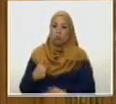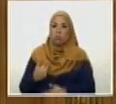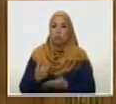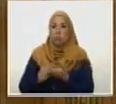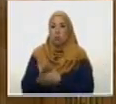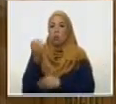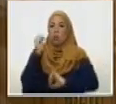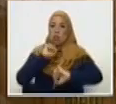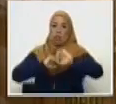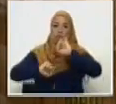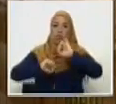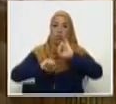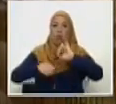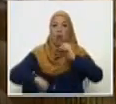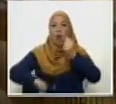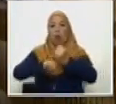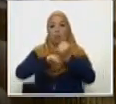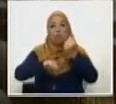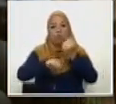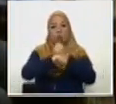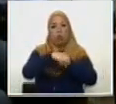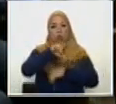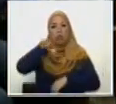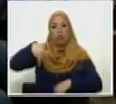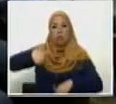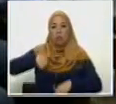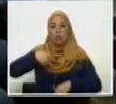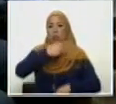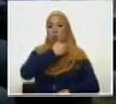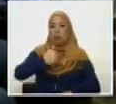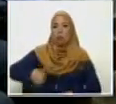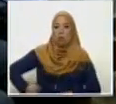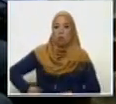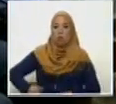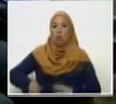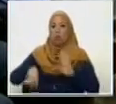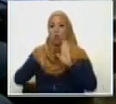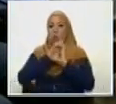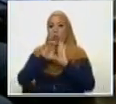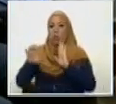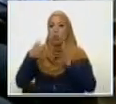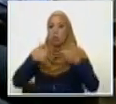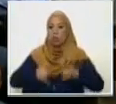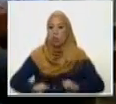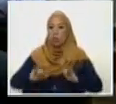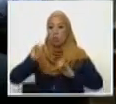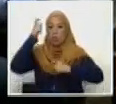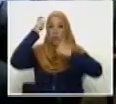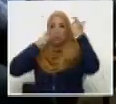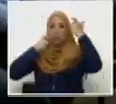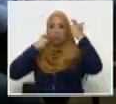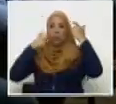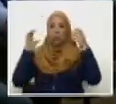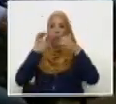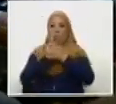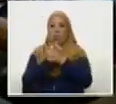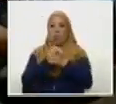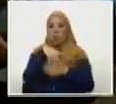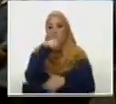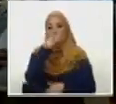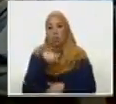seguimos defendiendo, apoyando a nuestro presidente constitucional, hijo de Chávez, el compañero